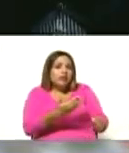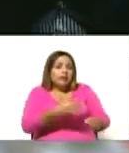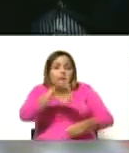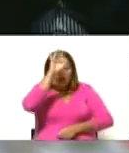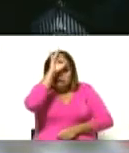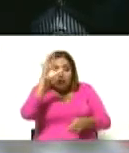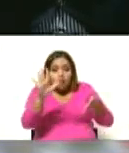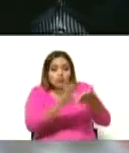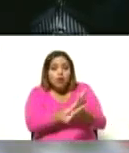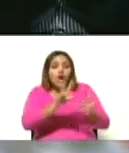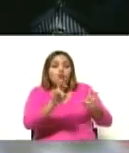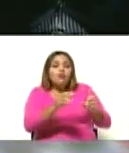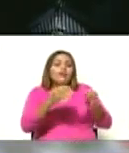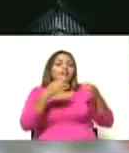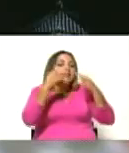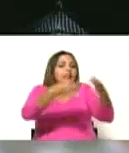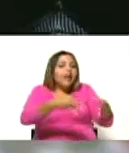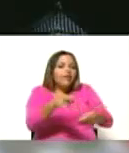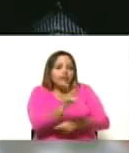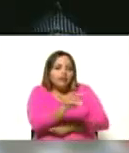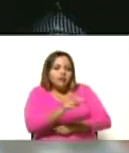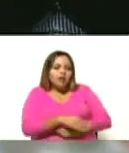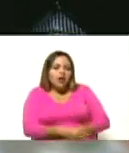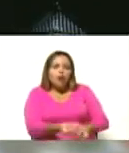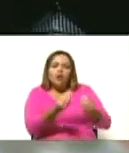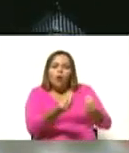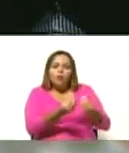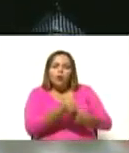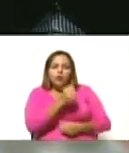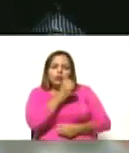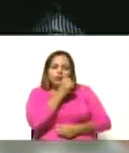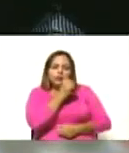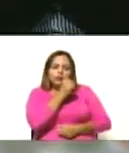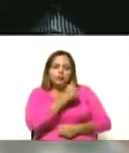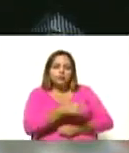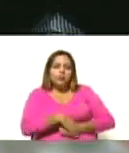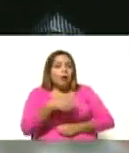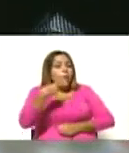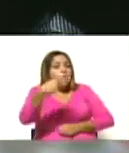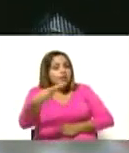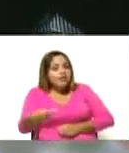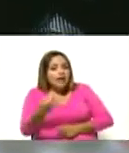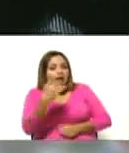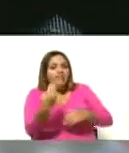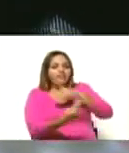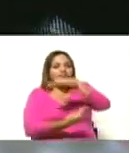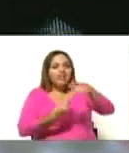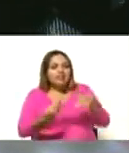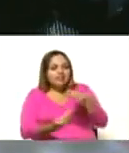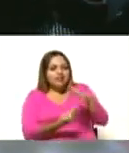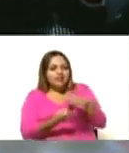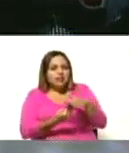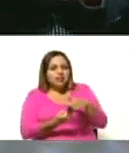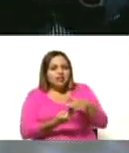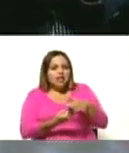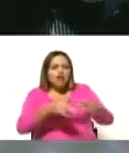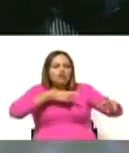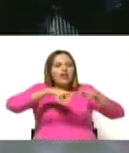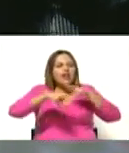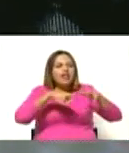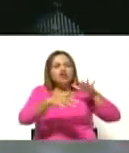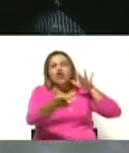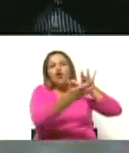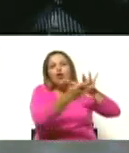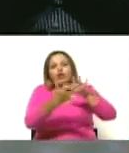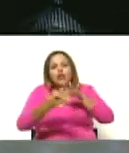ignorancia acerca de las nuevas realidades y de cómo la política se basa fundamentalmente en una relación constante